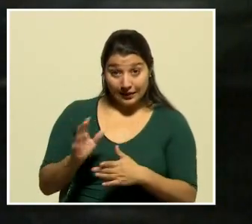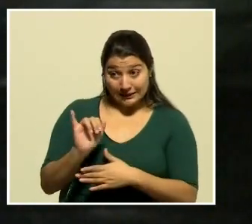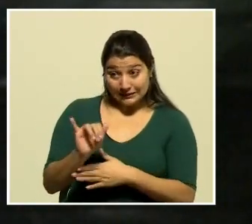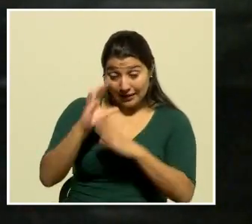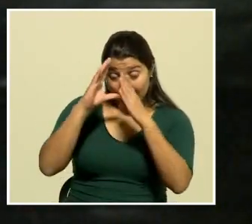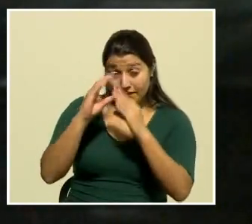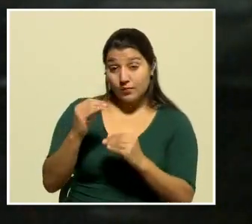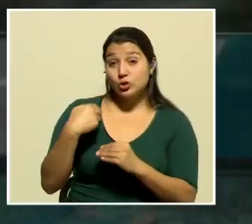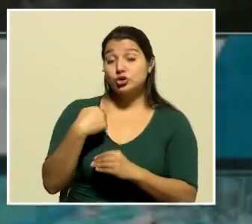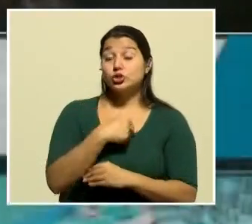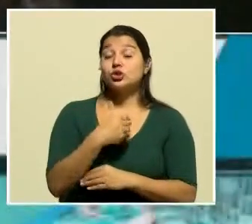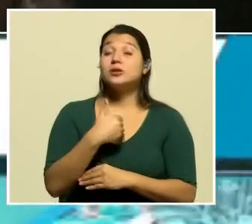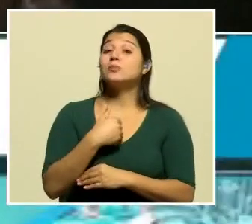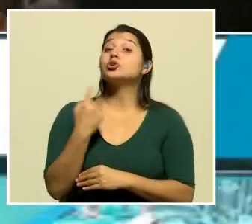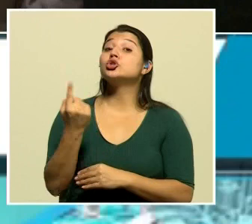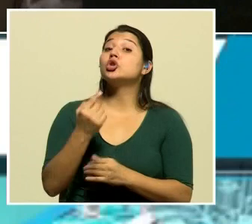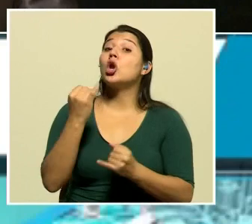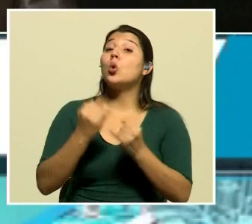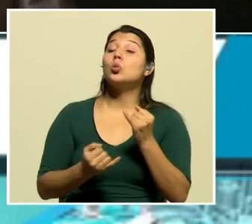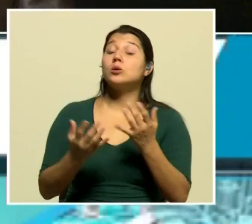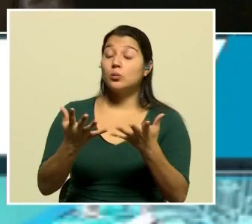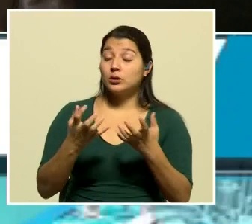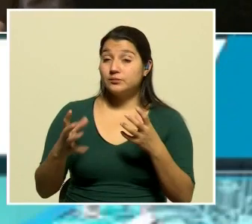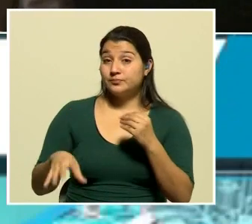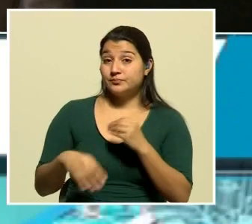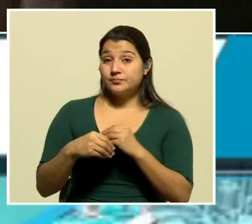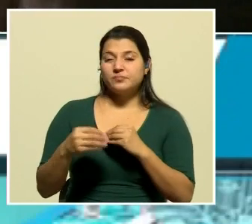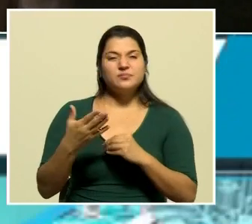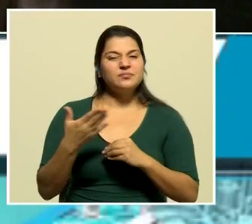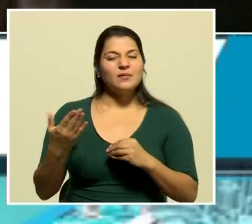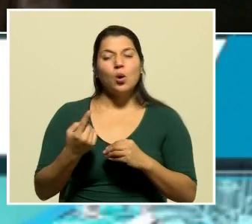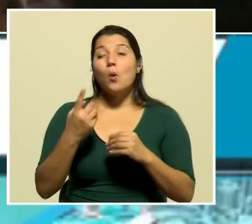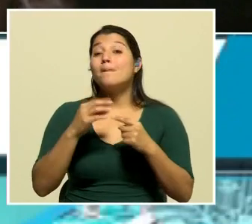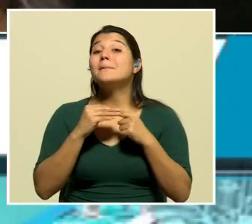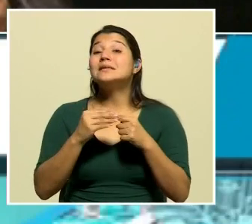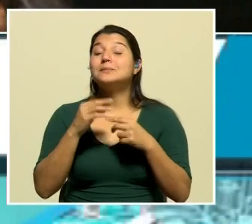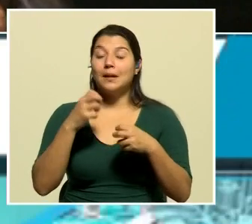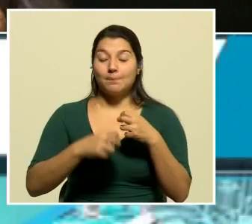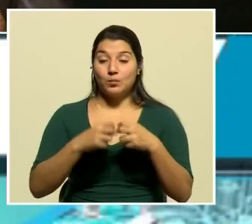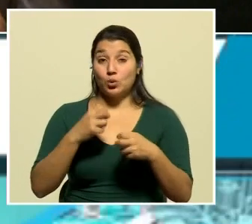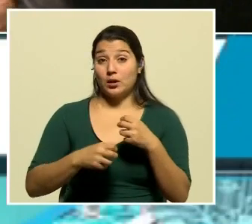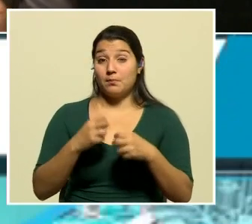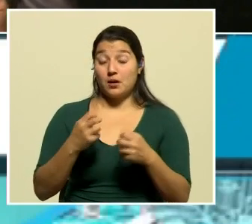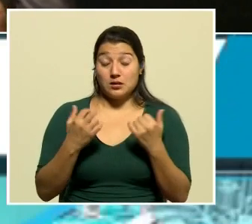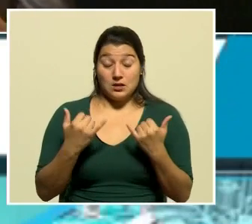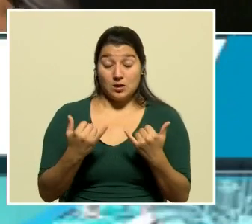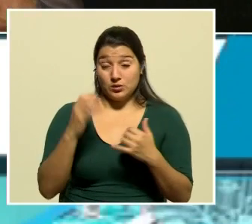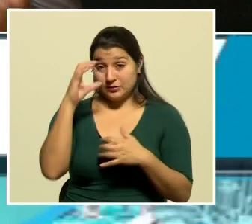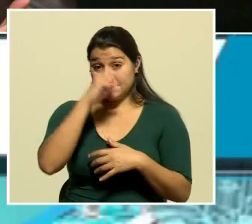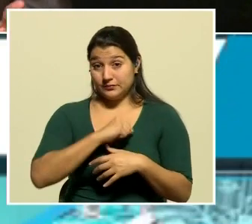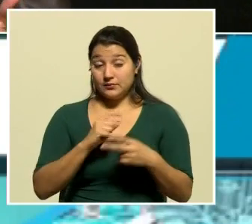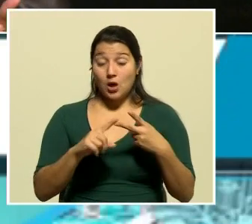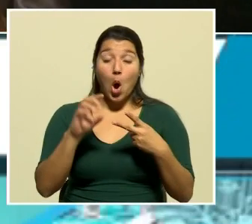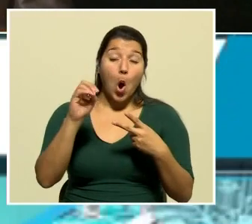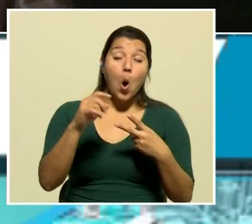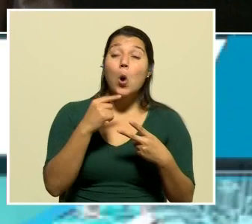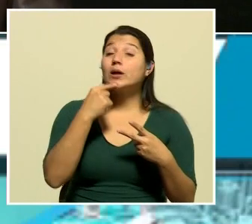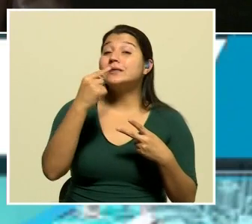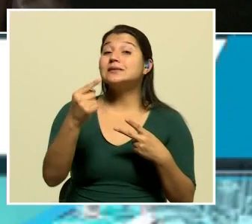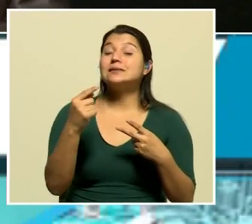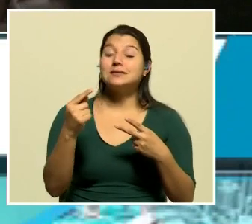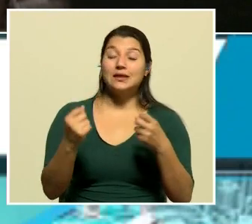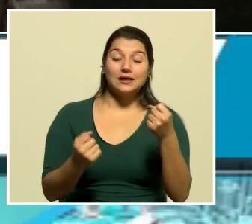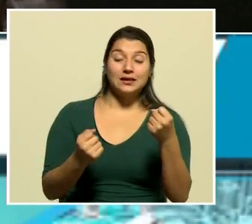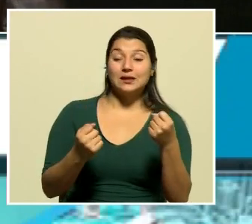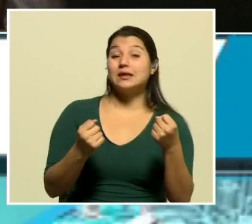que tenemos. Nada más por último recapitular que uno de los principales problemas que están detectando o que manifiestan los